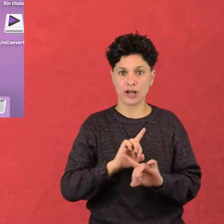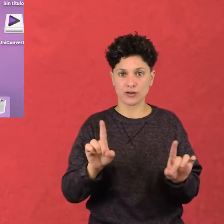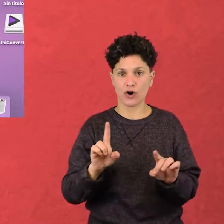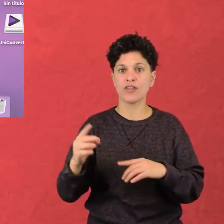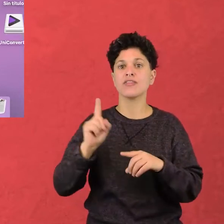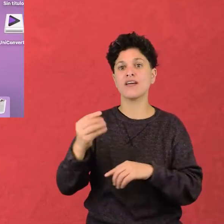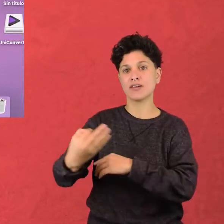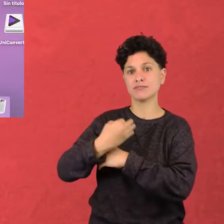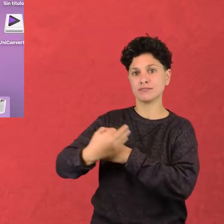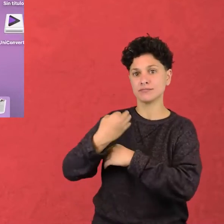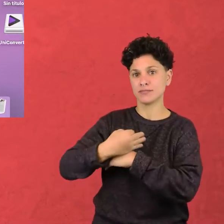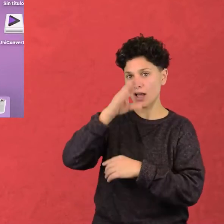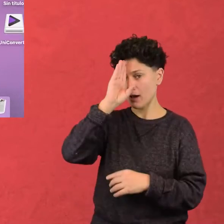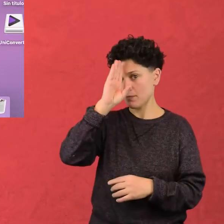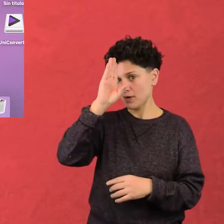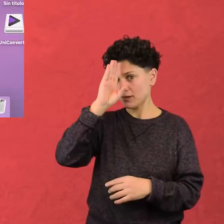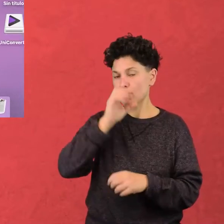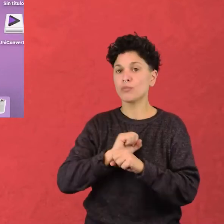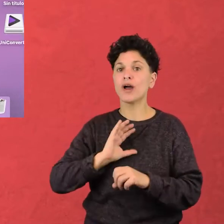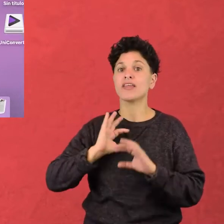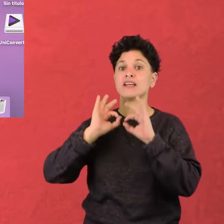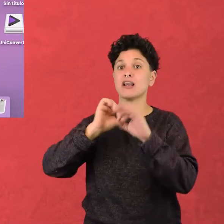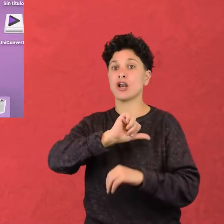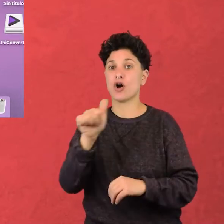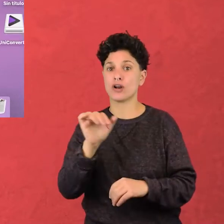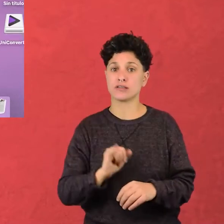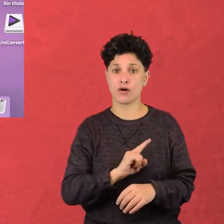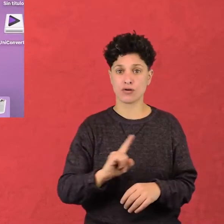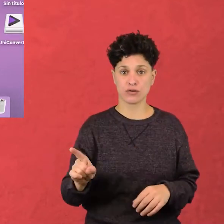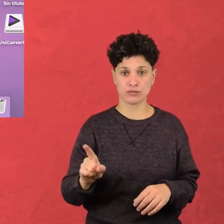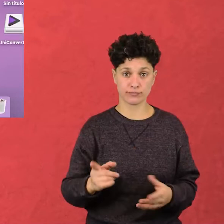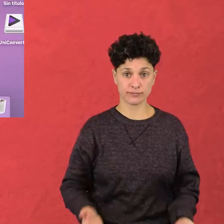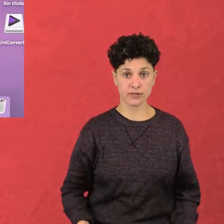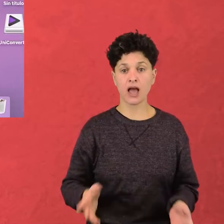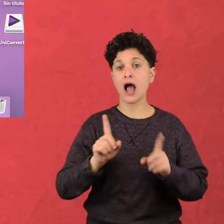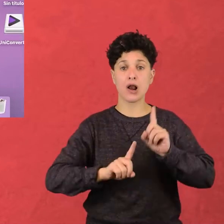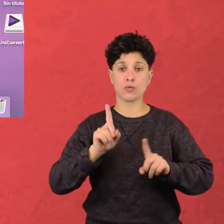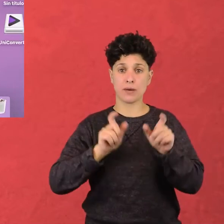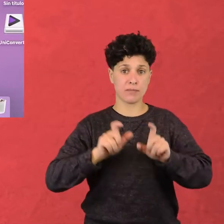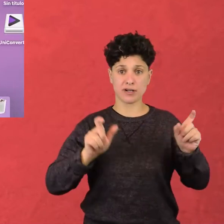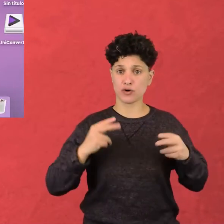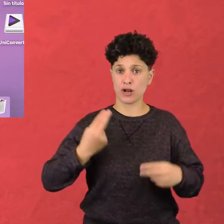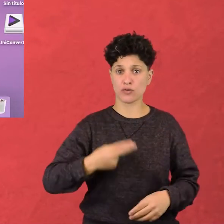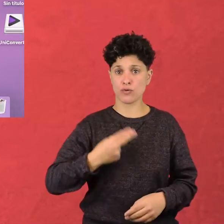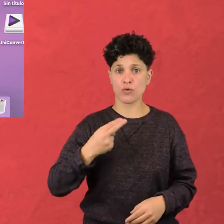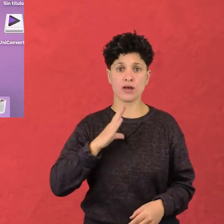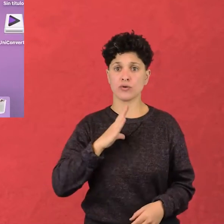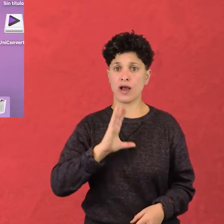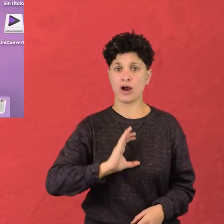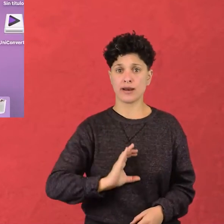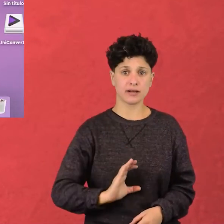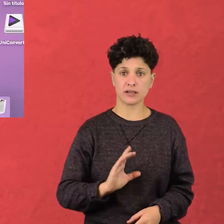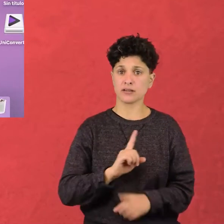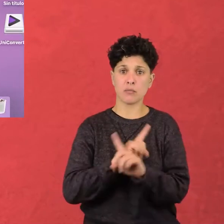porque no es algo que tengamos necesariamente. Al ser algo adquirido, podemos haberlo alcanzado o no